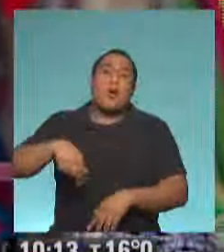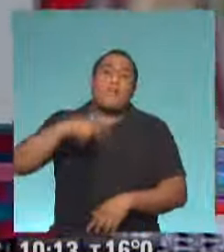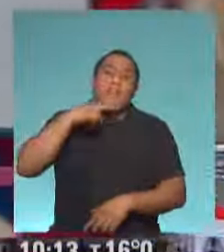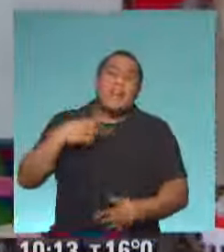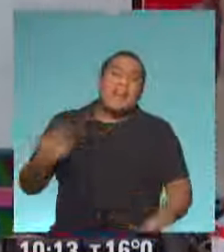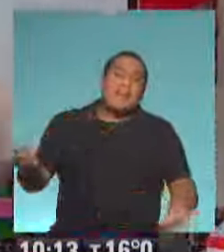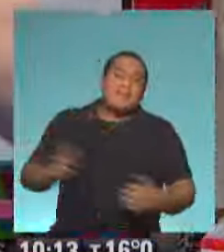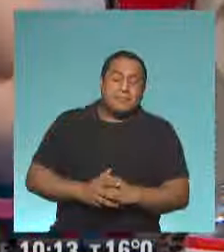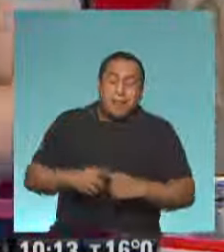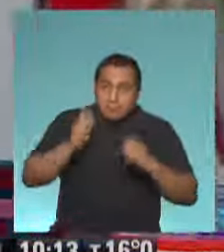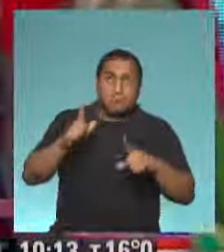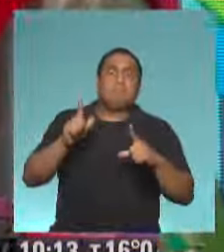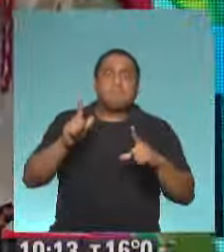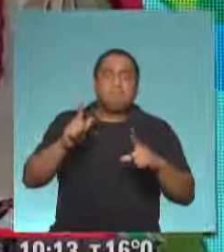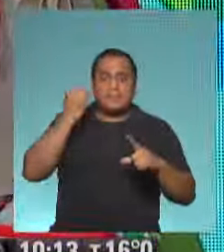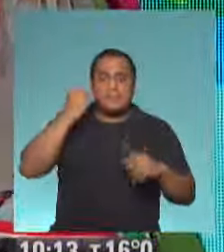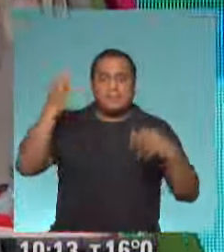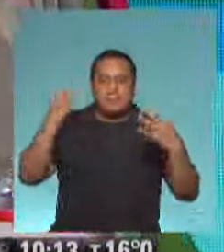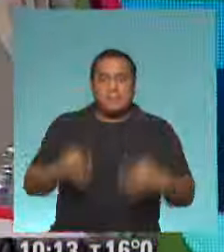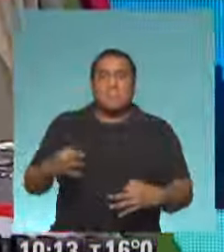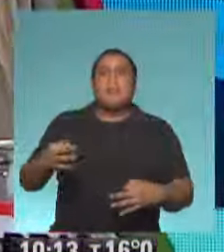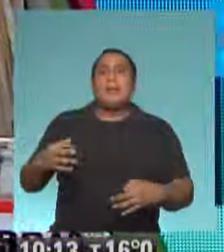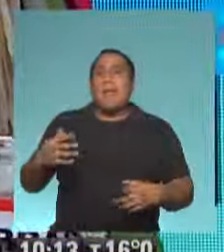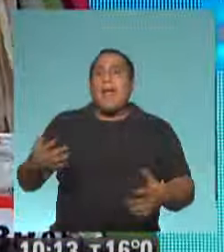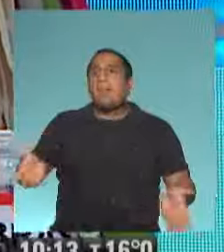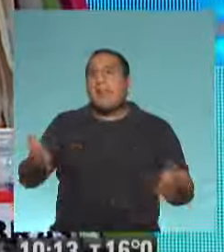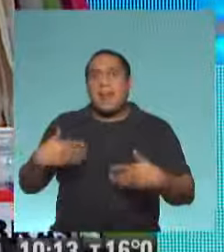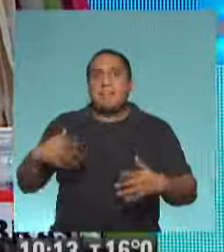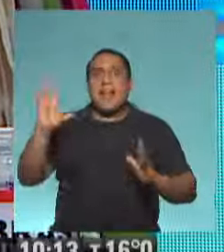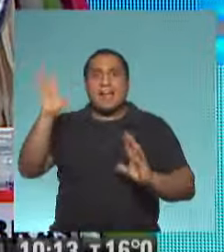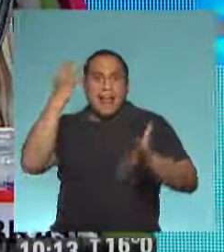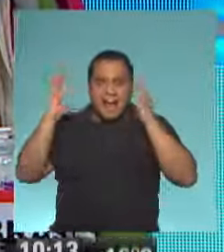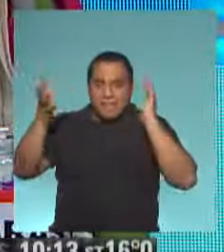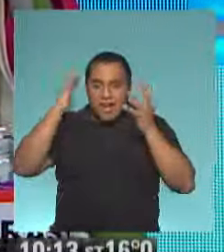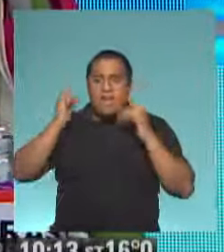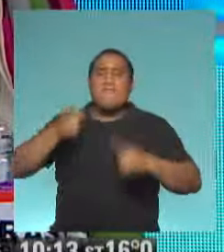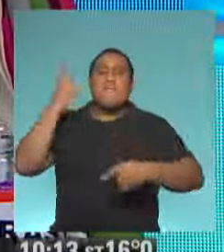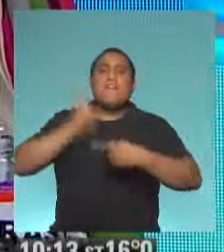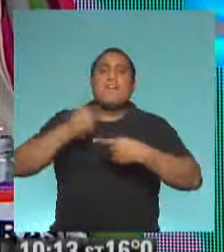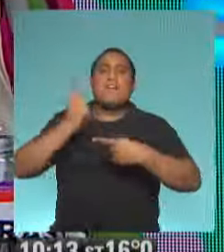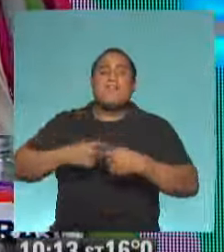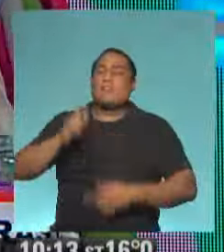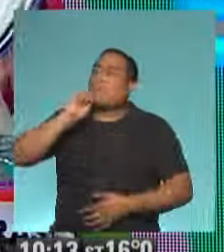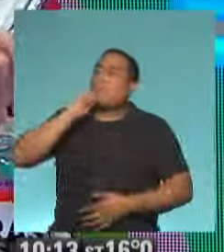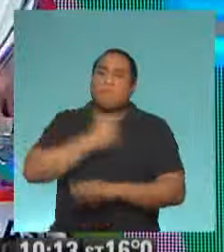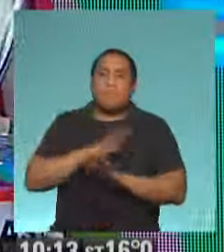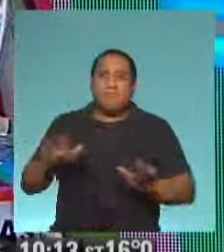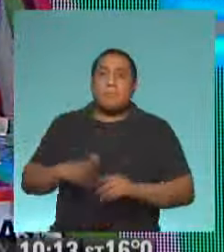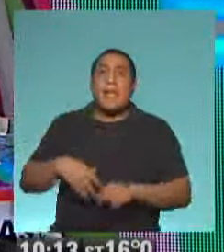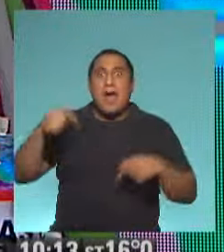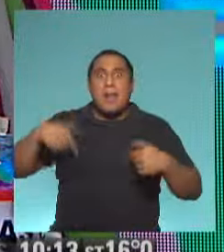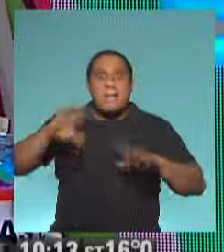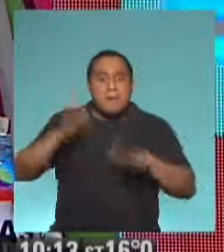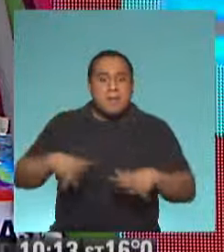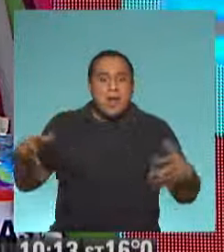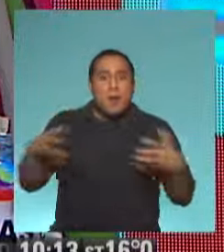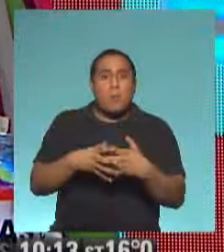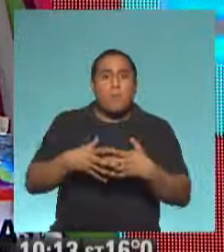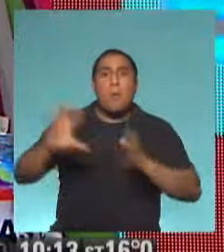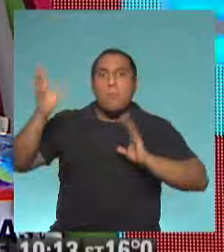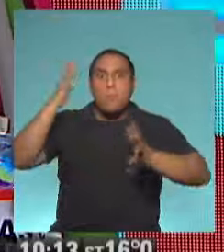también. Ahí está, se despertó. Así es, adelantamos el carnaval y lo lindo es que lo estamos festejando, lo lindo es que estamos armando nuestra murga de primero.